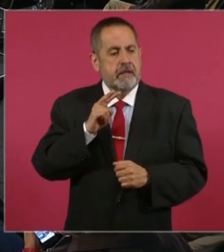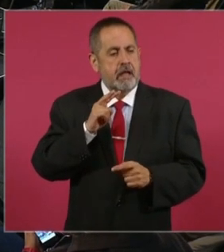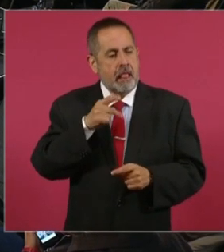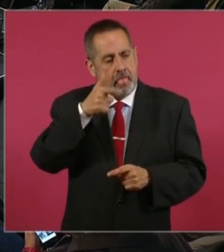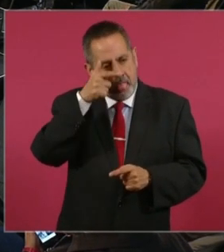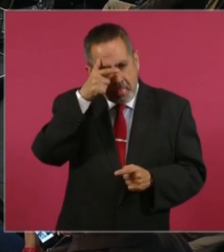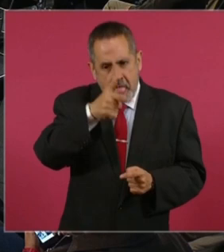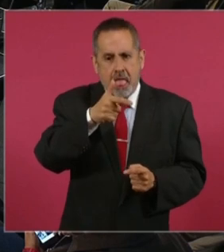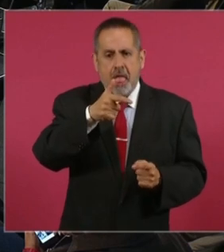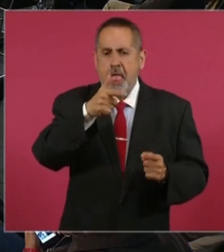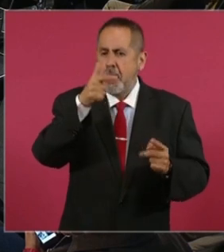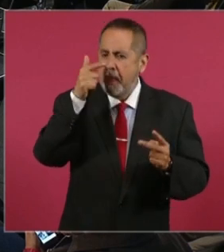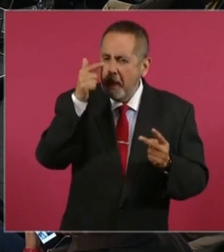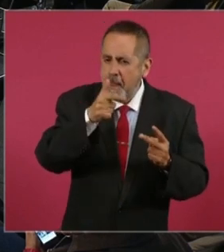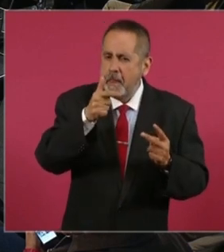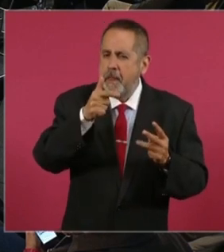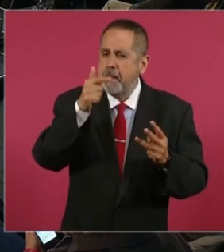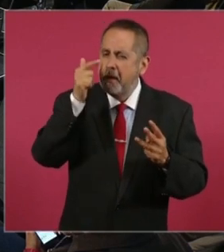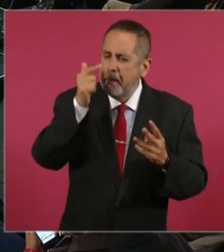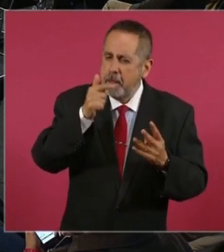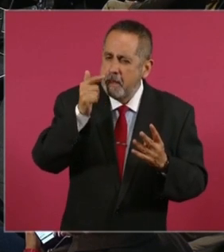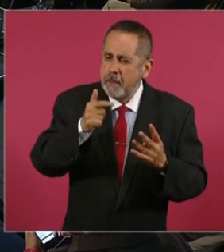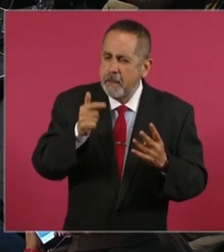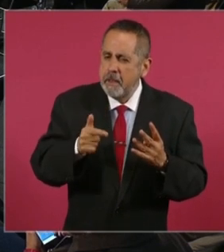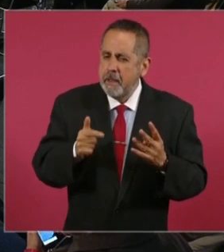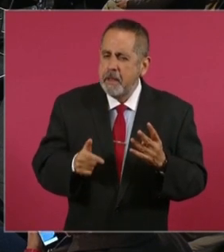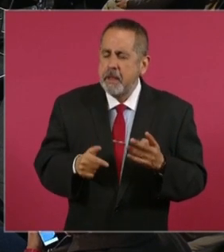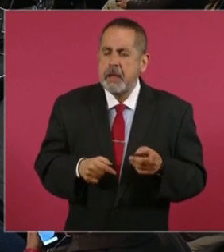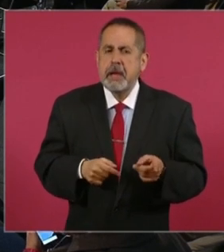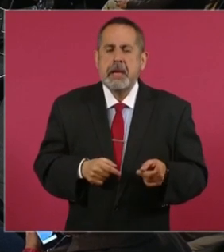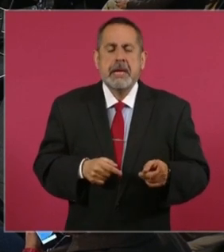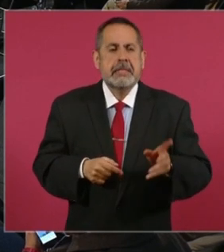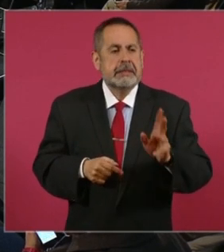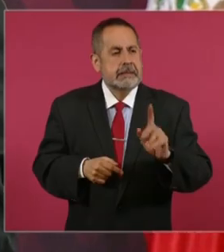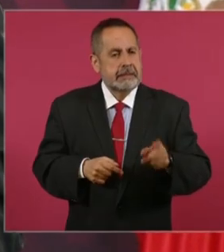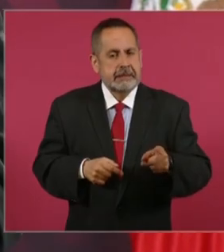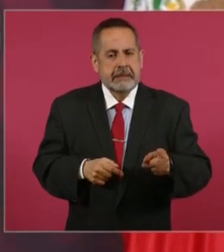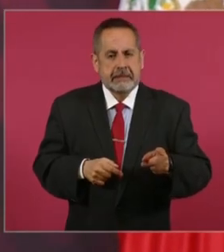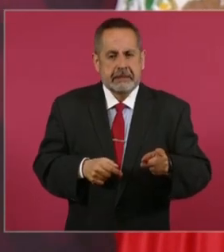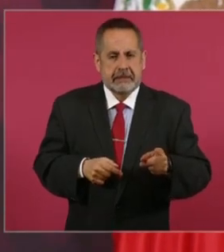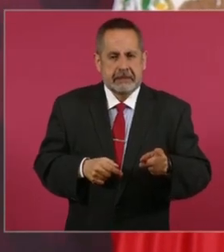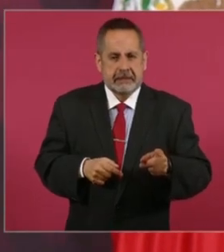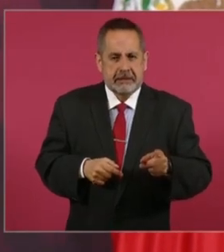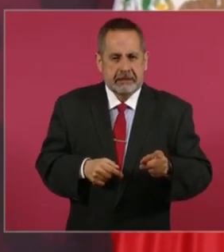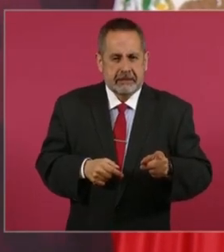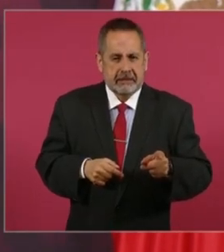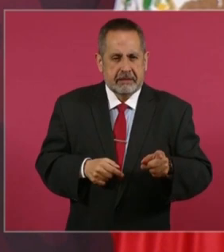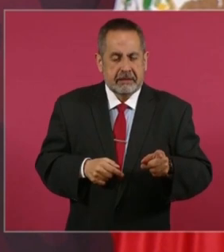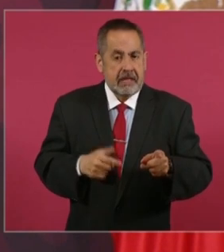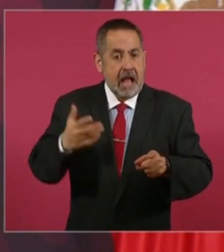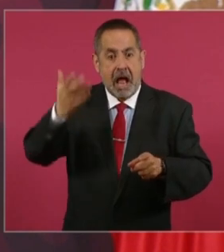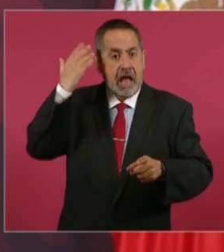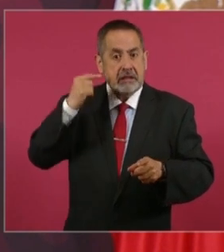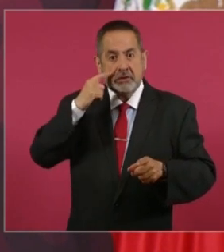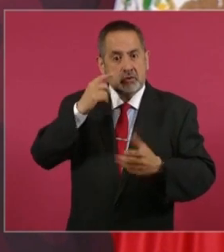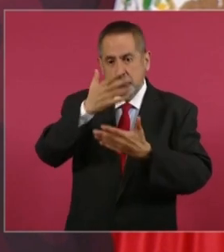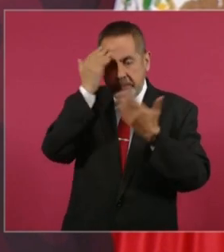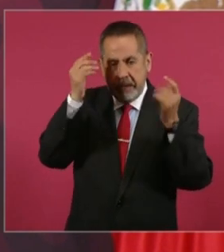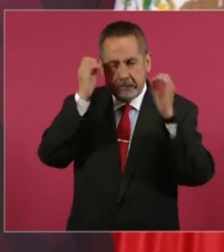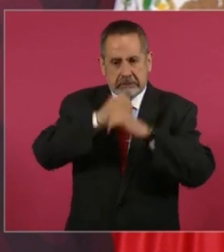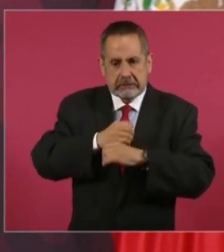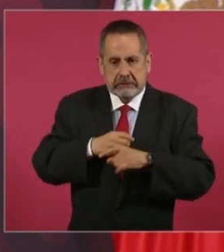que no se sabían